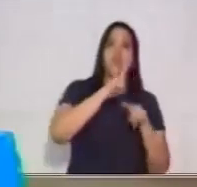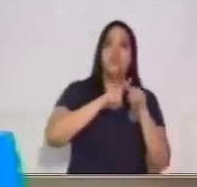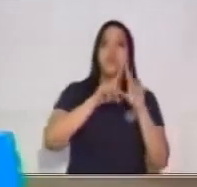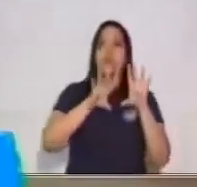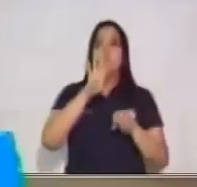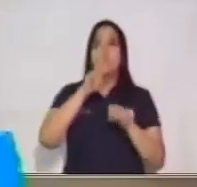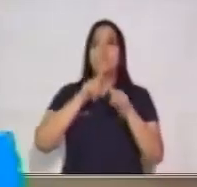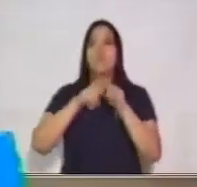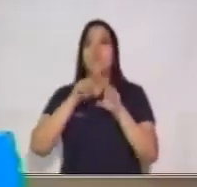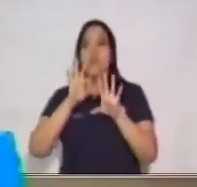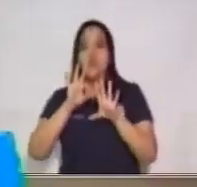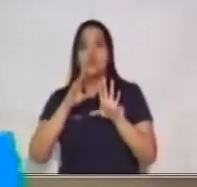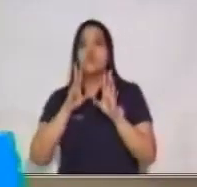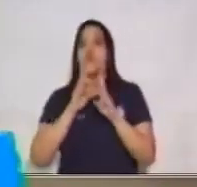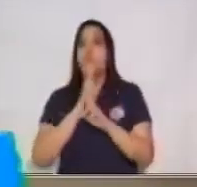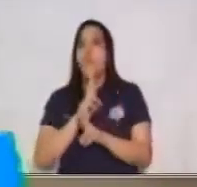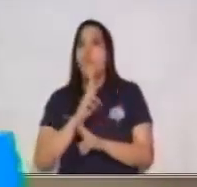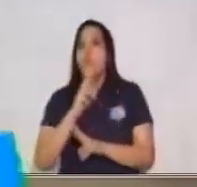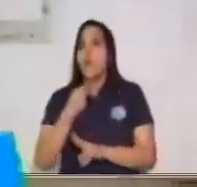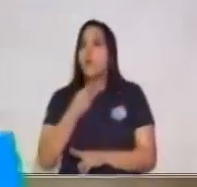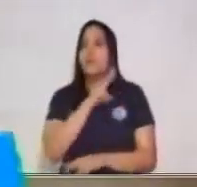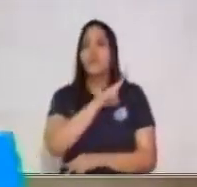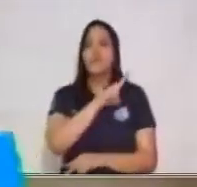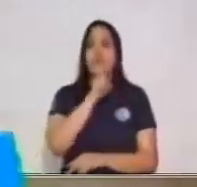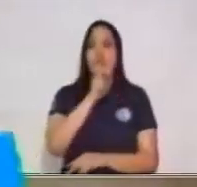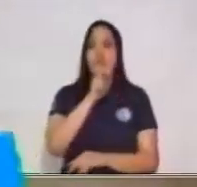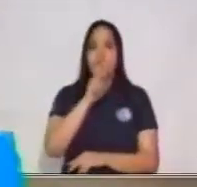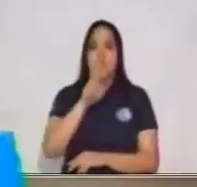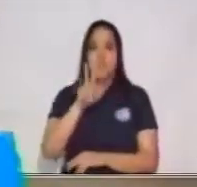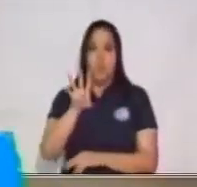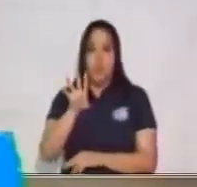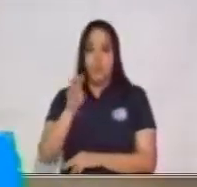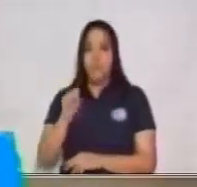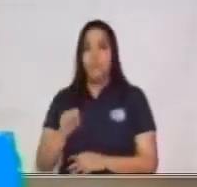dar 224. Ahora,